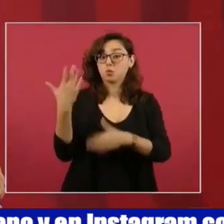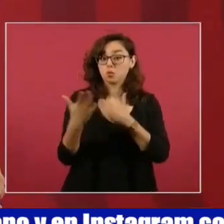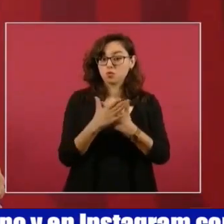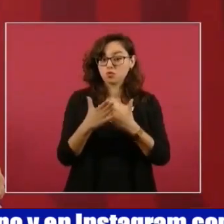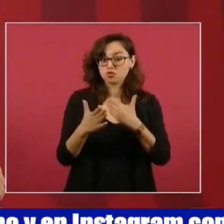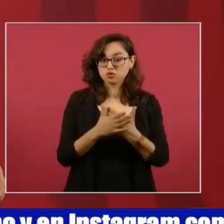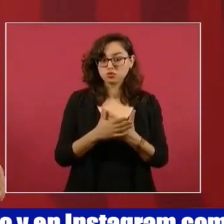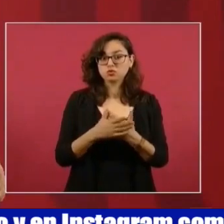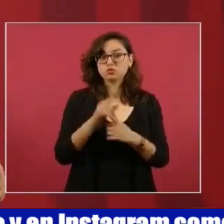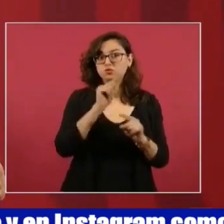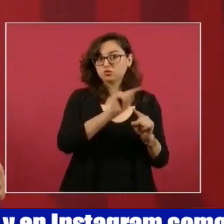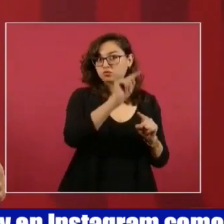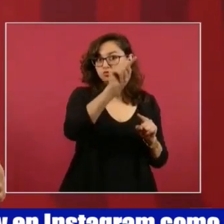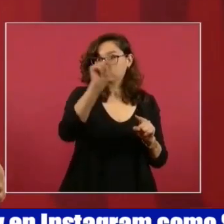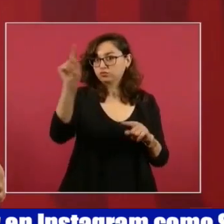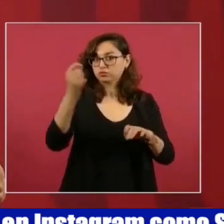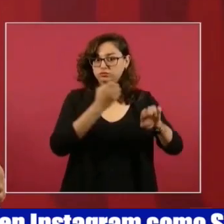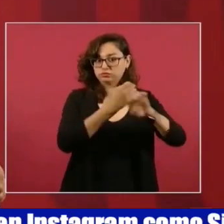que participen,